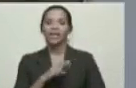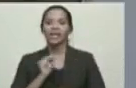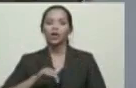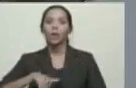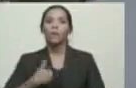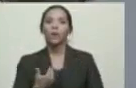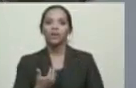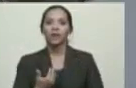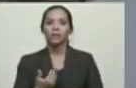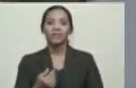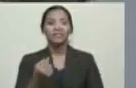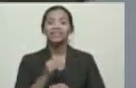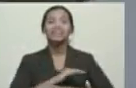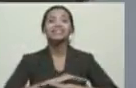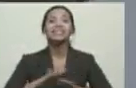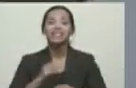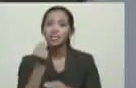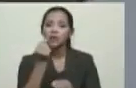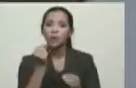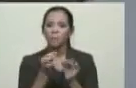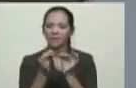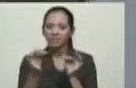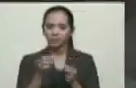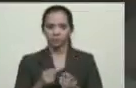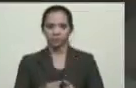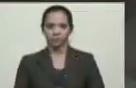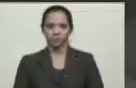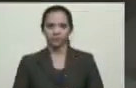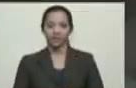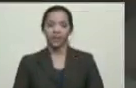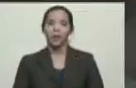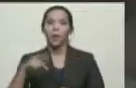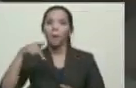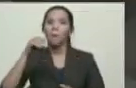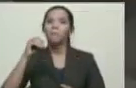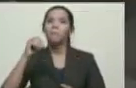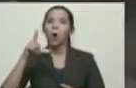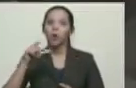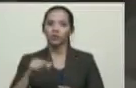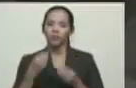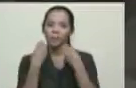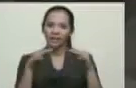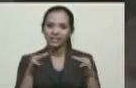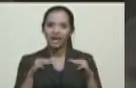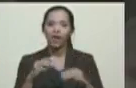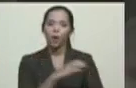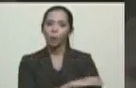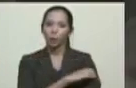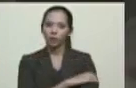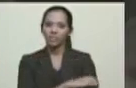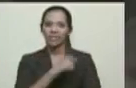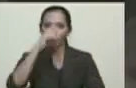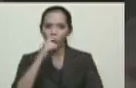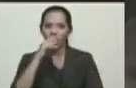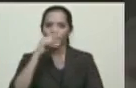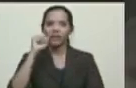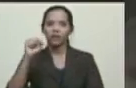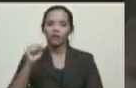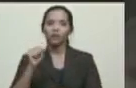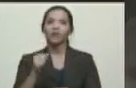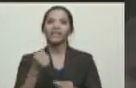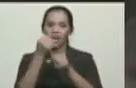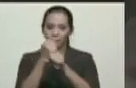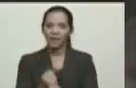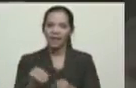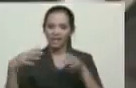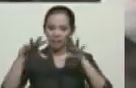podemos, pero ni ceder ni un milímetro. Paul Gilman, su mensaje a los opositores que odian a Maduro y espera que invadan